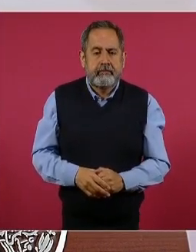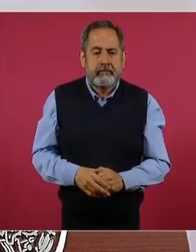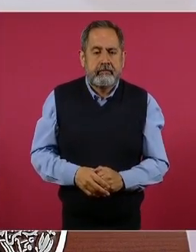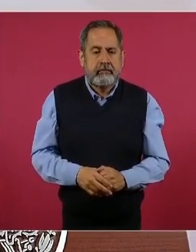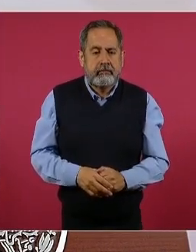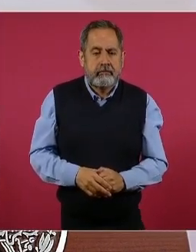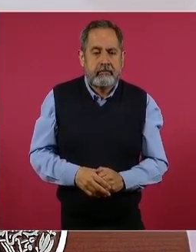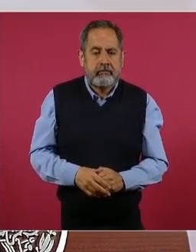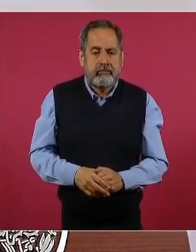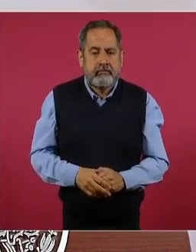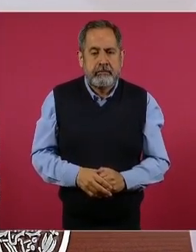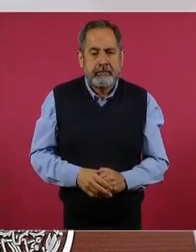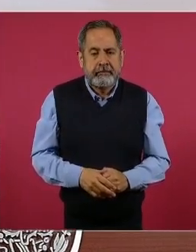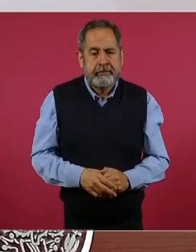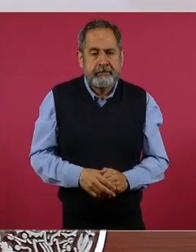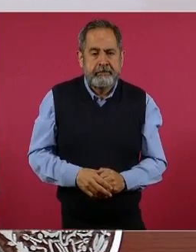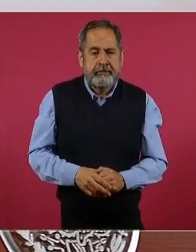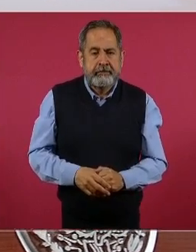Habían